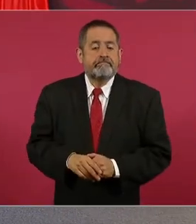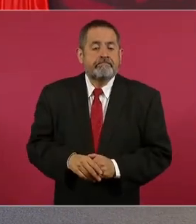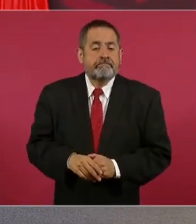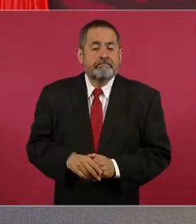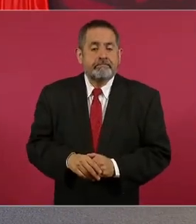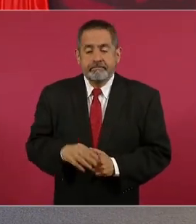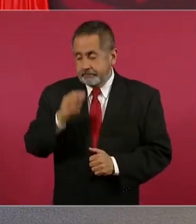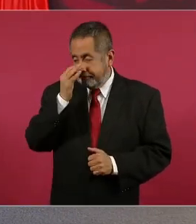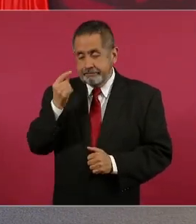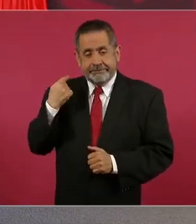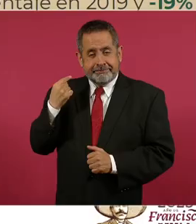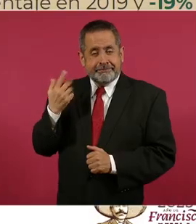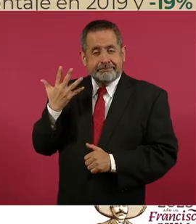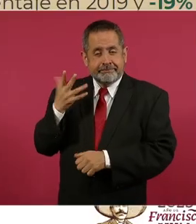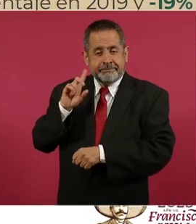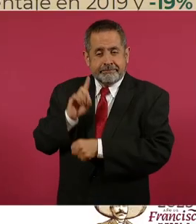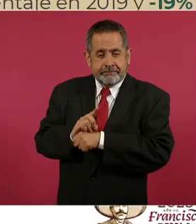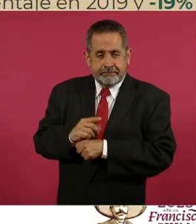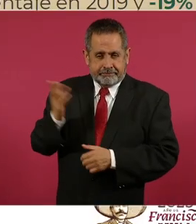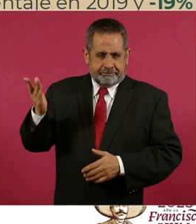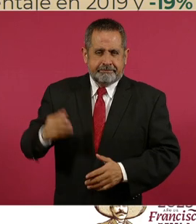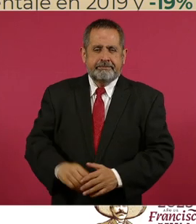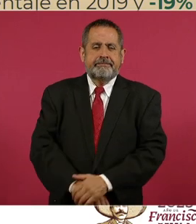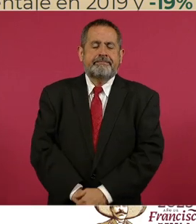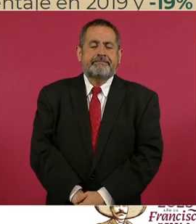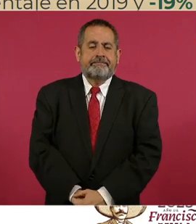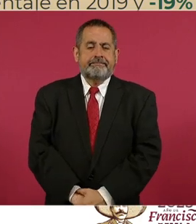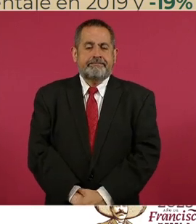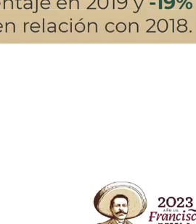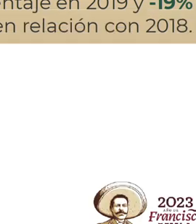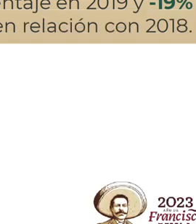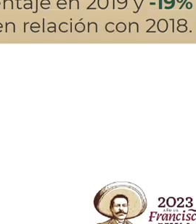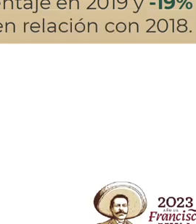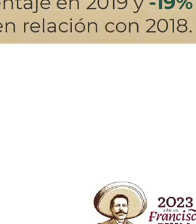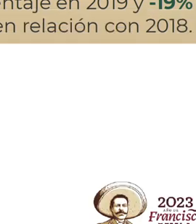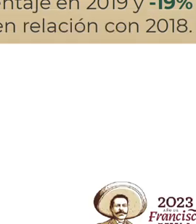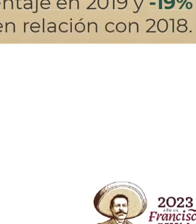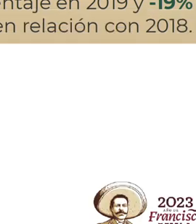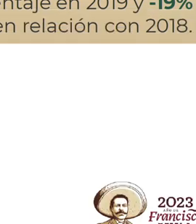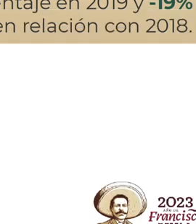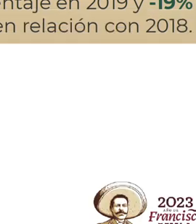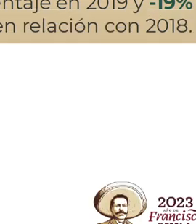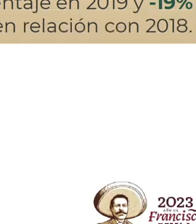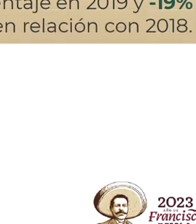de los 5 días de un promedio de 60, 65.